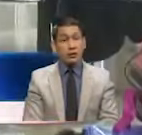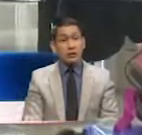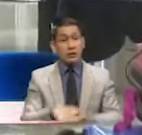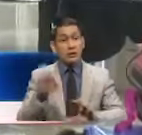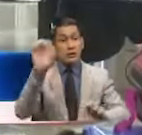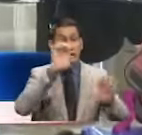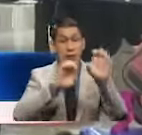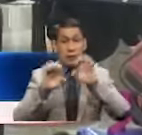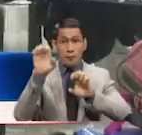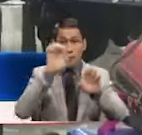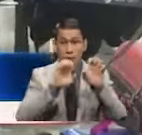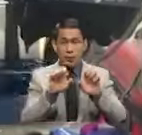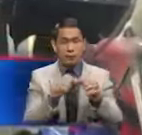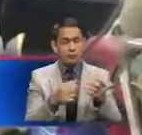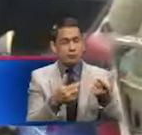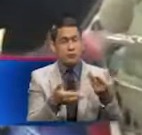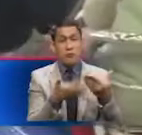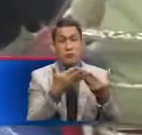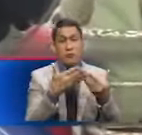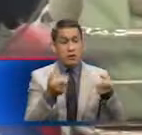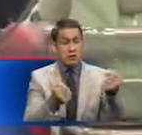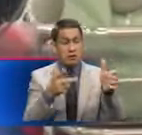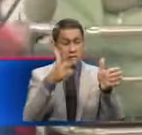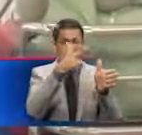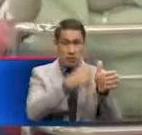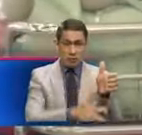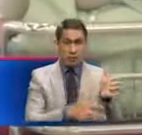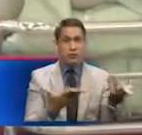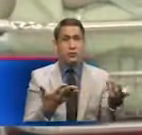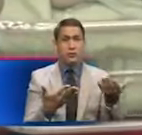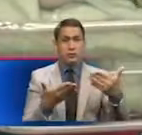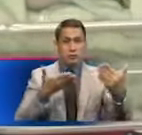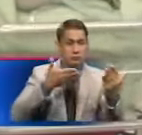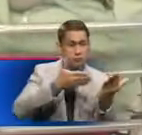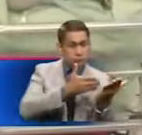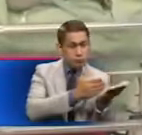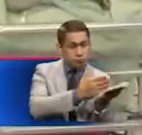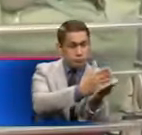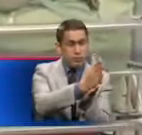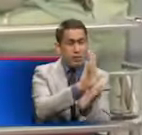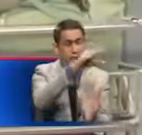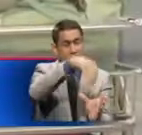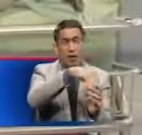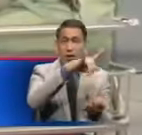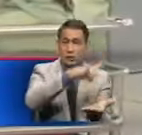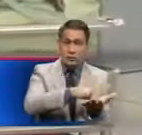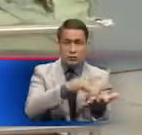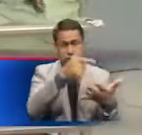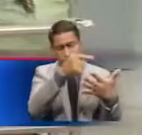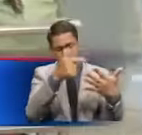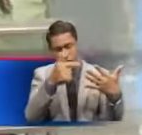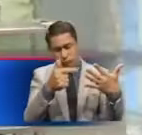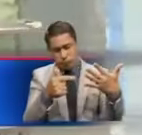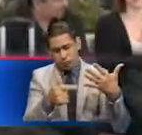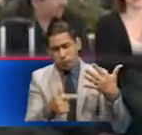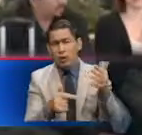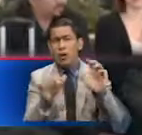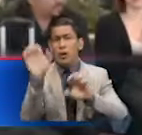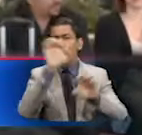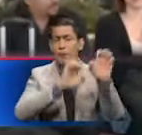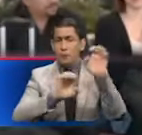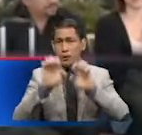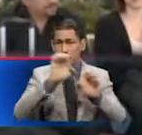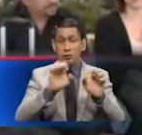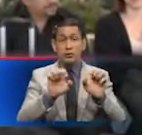desde facilidades para estacionamiento y vías de acceso, hasta ya las facilidades que se tienen en el aeropuerto y los procesos también, temas